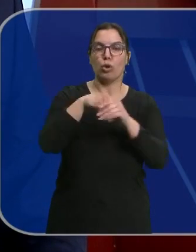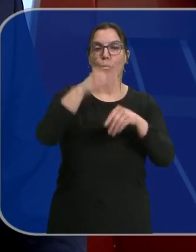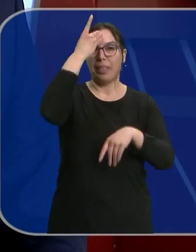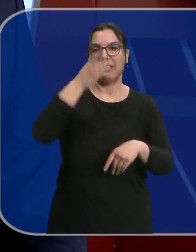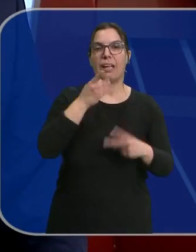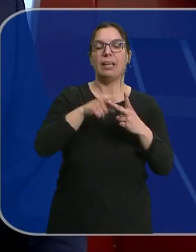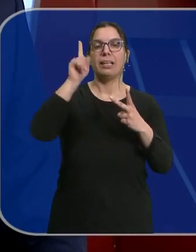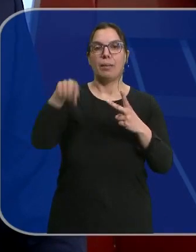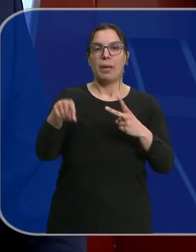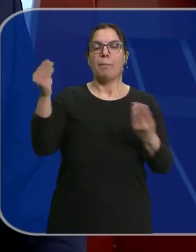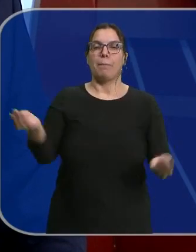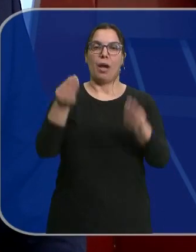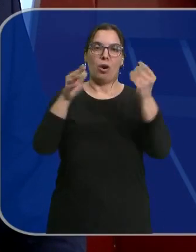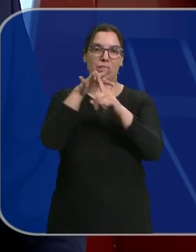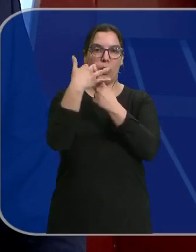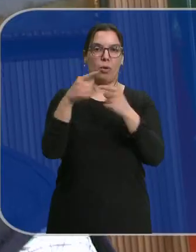ratio de absentismo escolar.